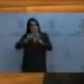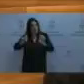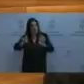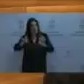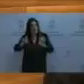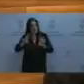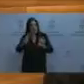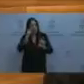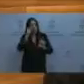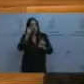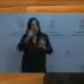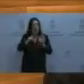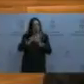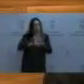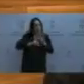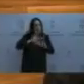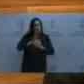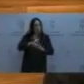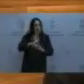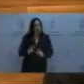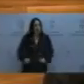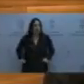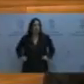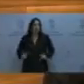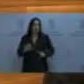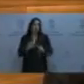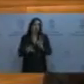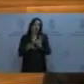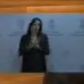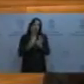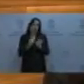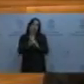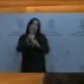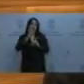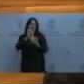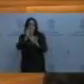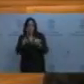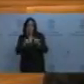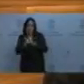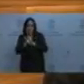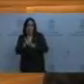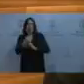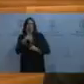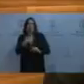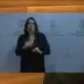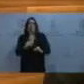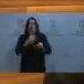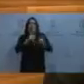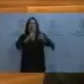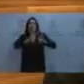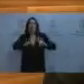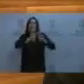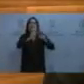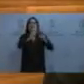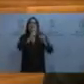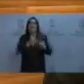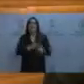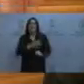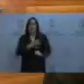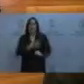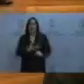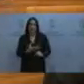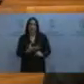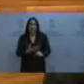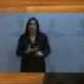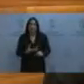irregularidades, despilfarros o ilegalidades en la gestión. Se los indica la sindicatura y ustedes son el Gobierno. Las tuvo que denunciar